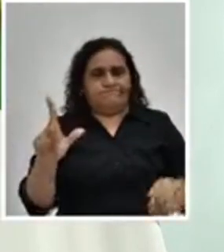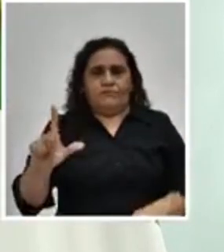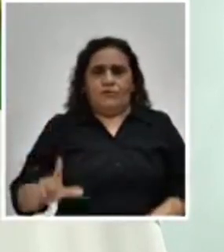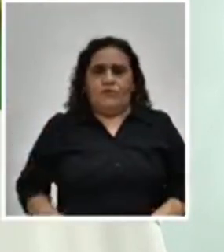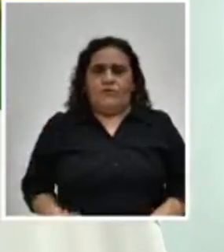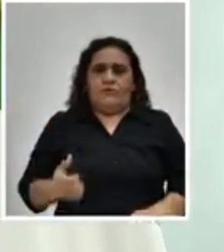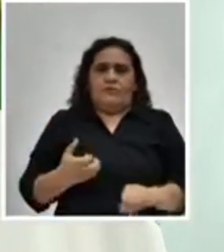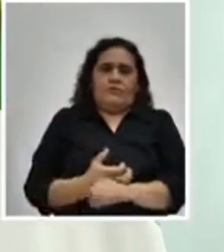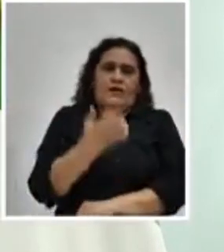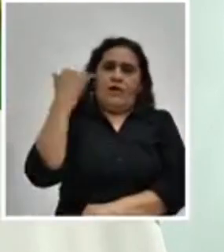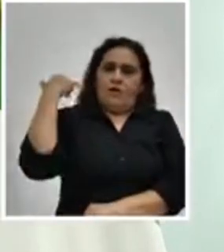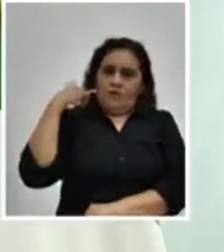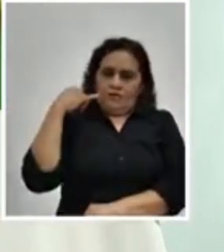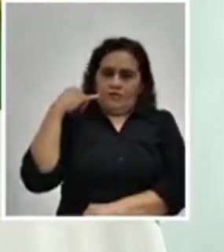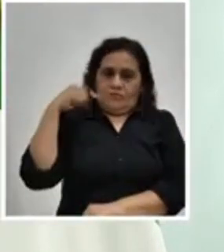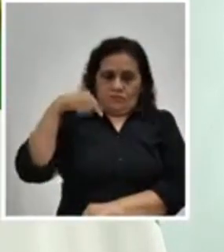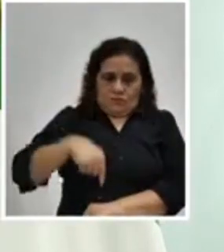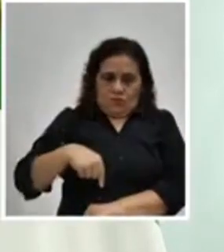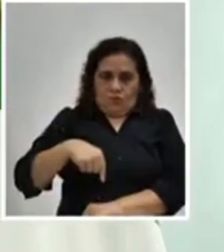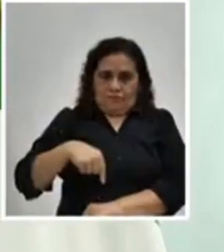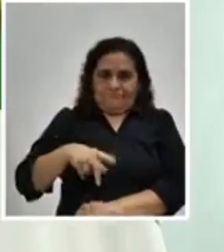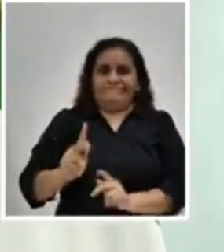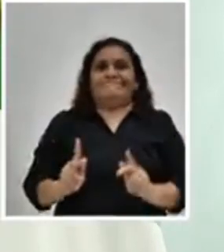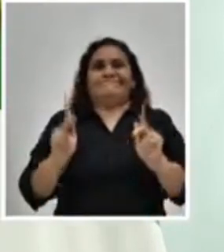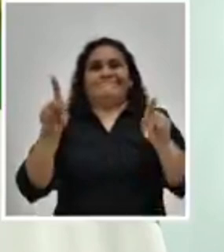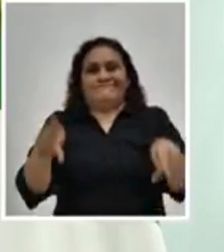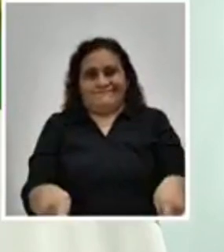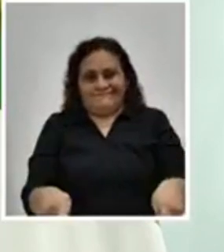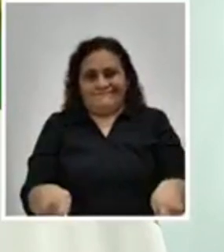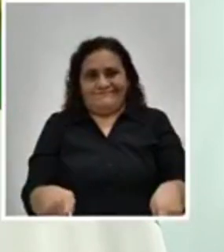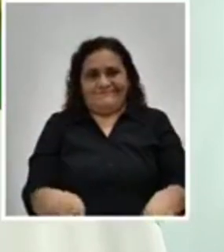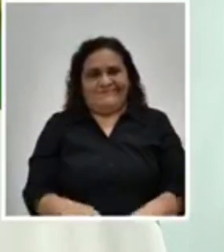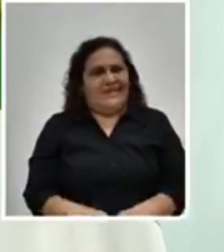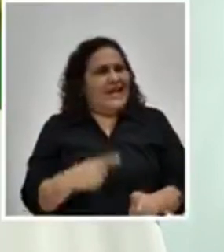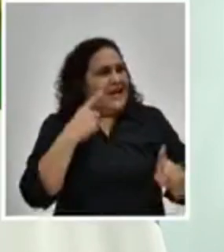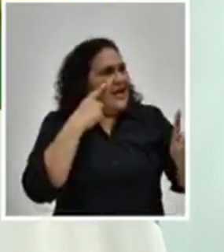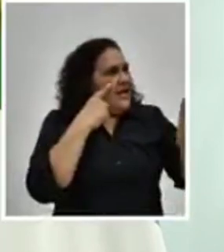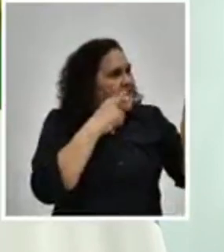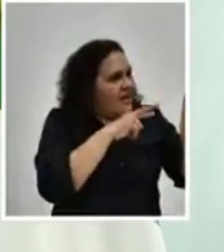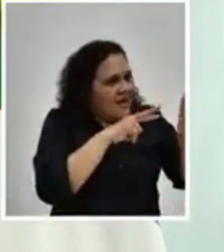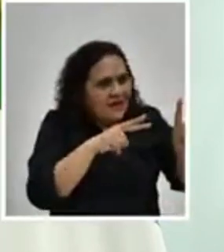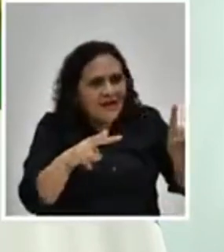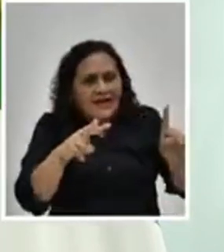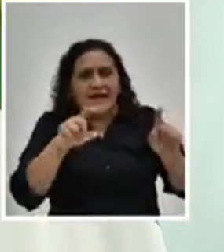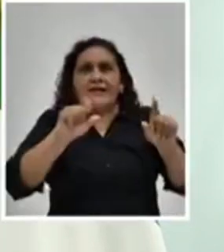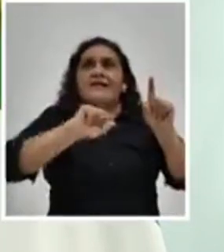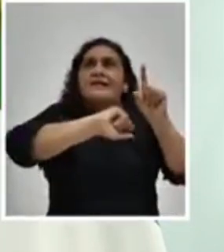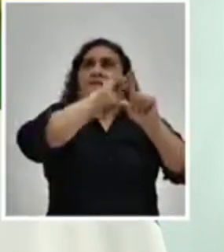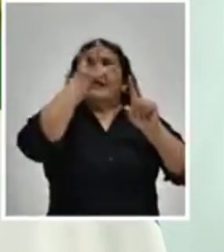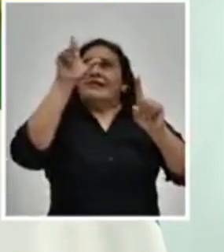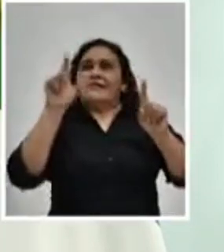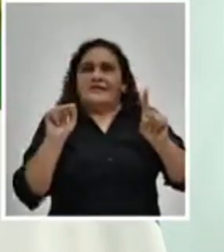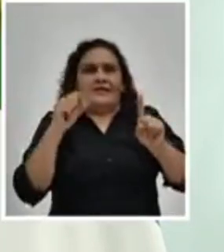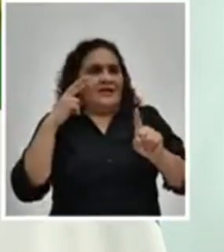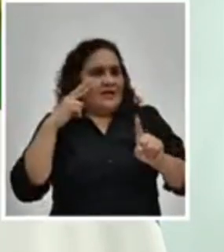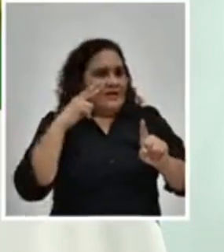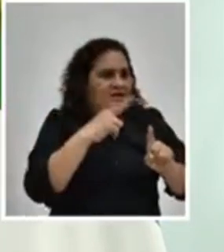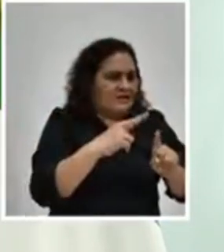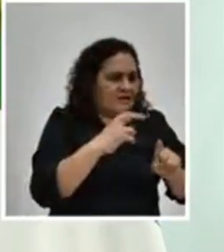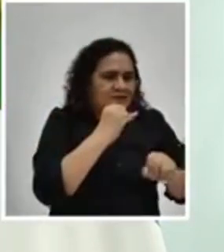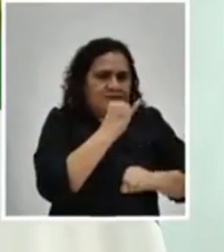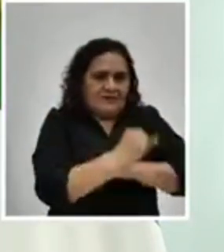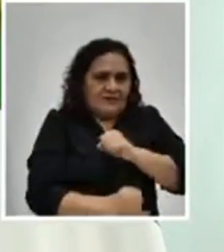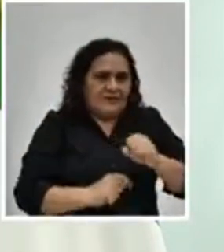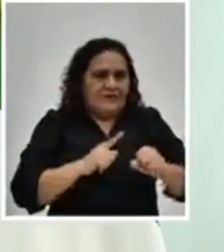de Yucatán, hoy Progreso es un referente nacional e internacional. Progreso está en la mira de